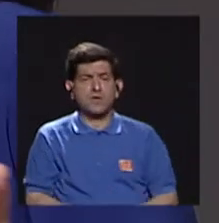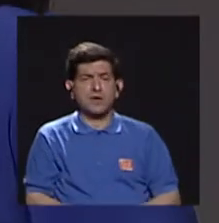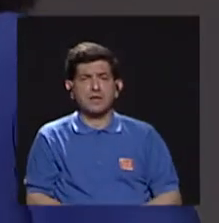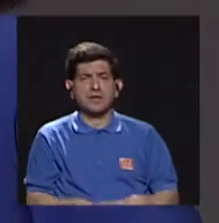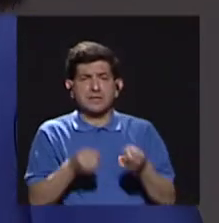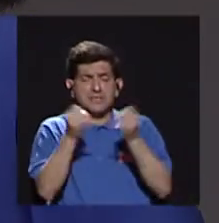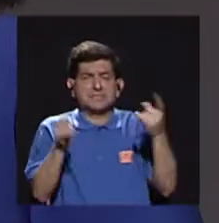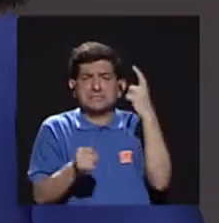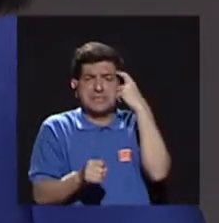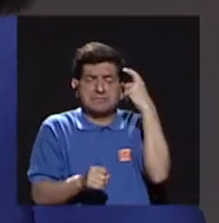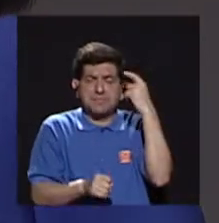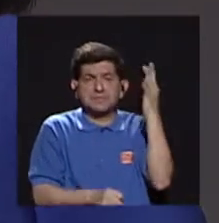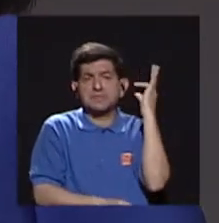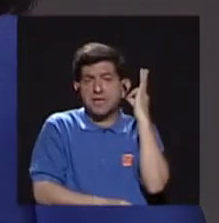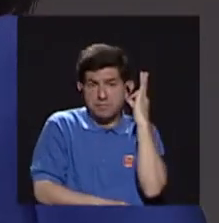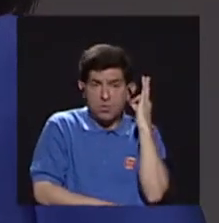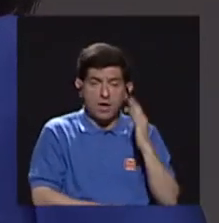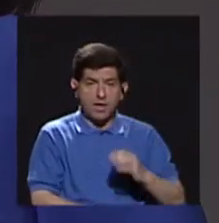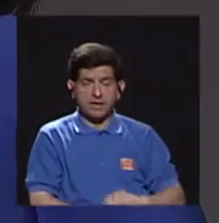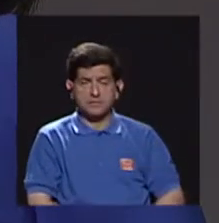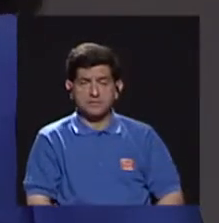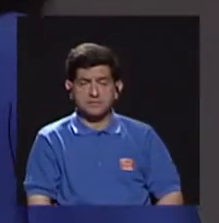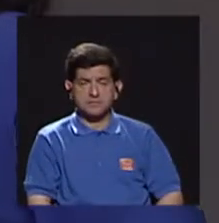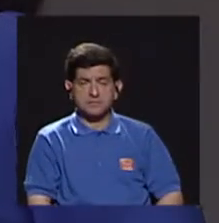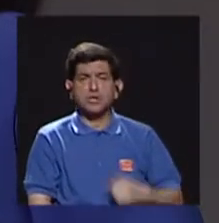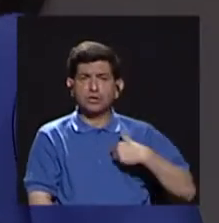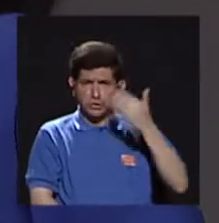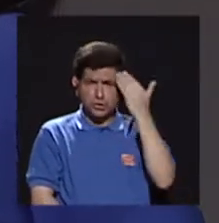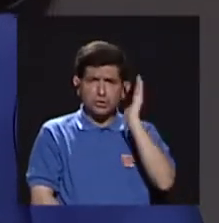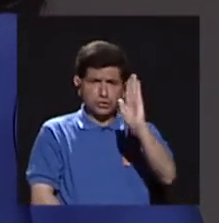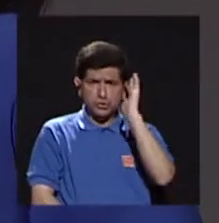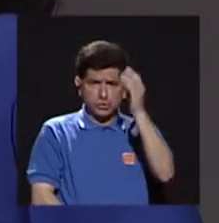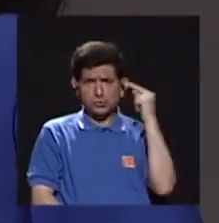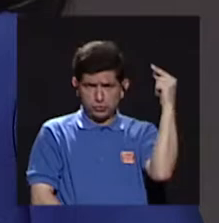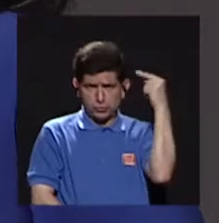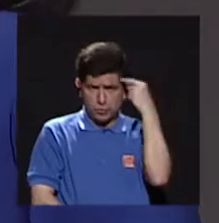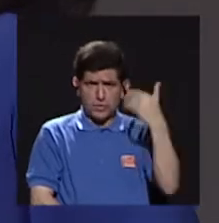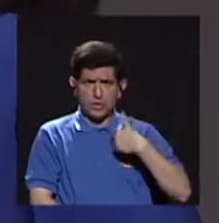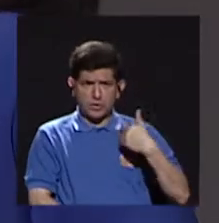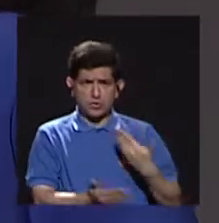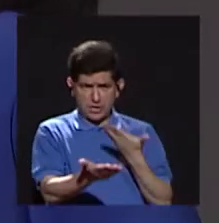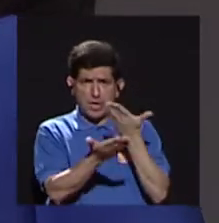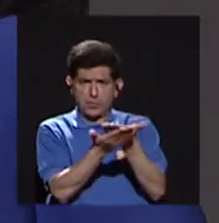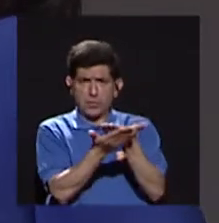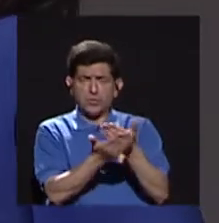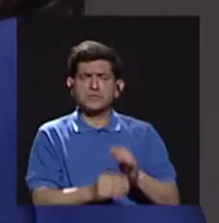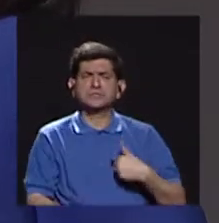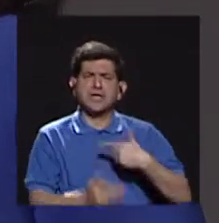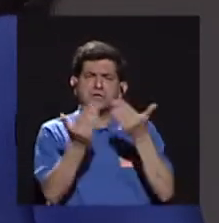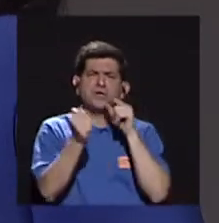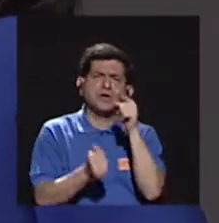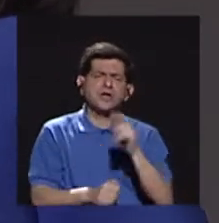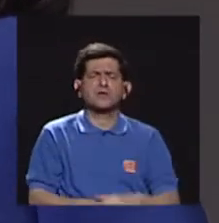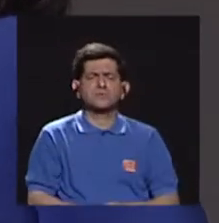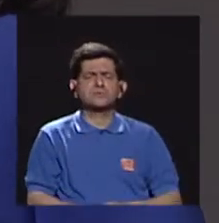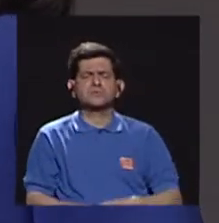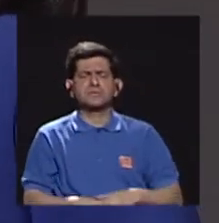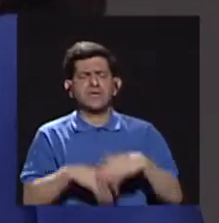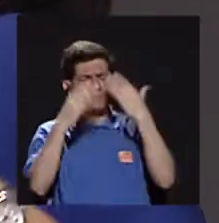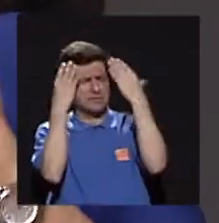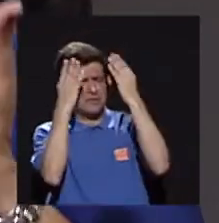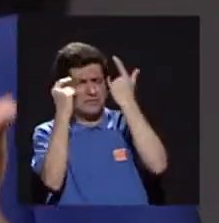las mujeres y sé qué que su administración tiene una propuesta yo quisiera que usted nos refrescará